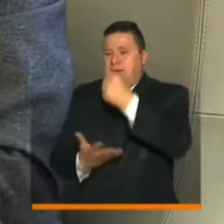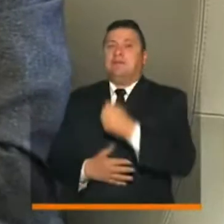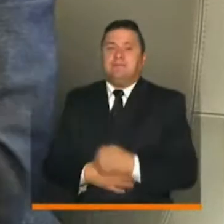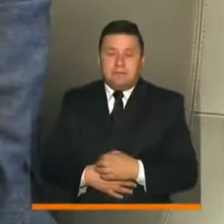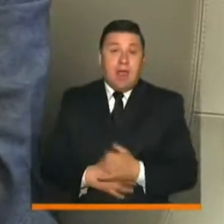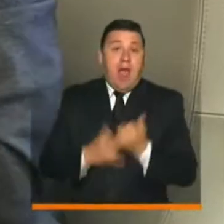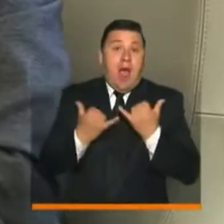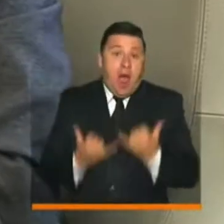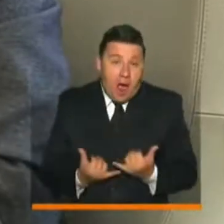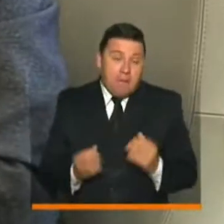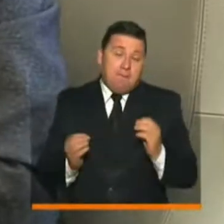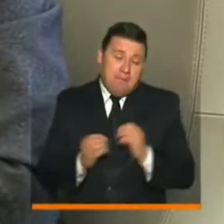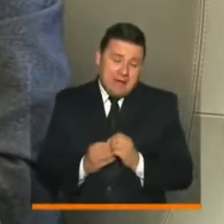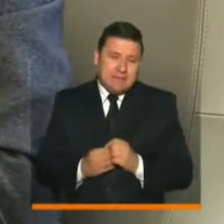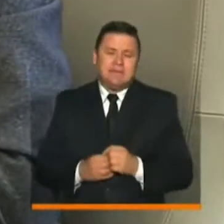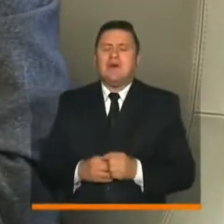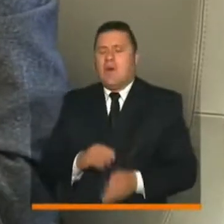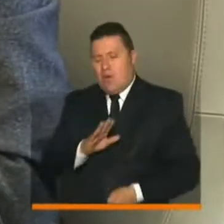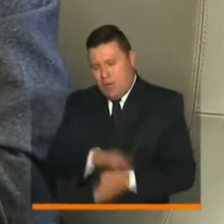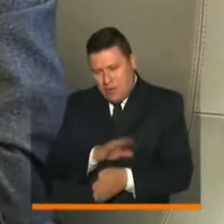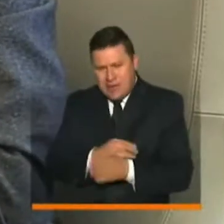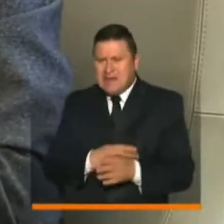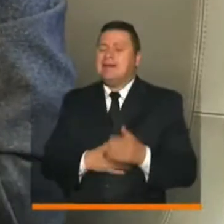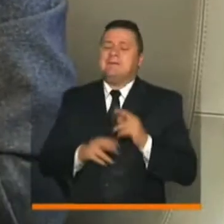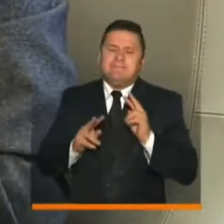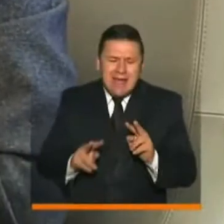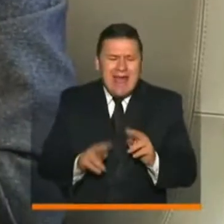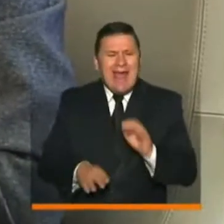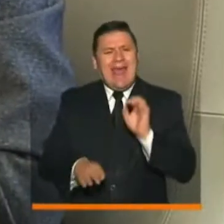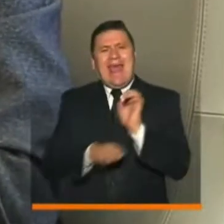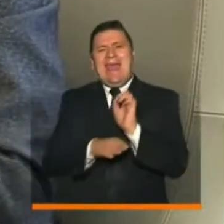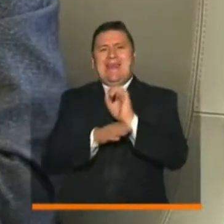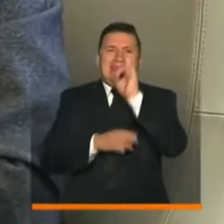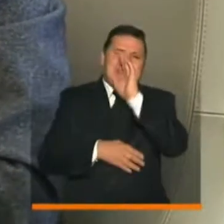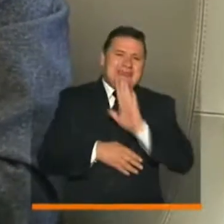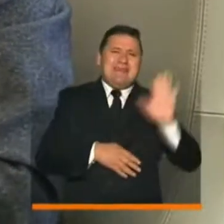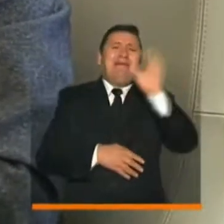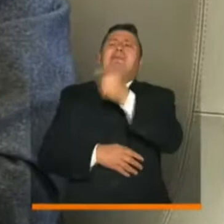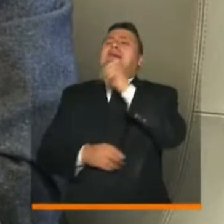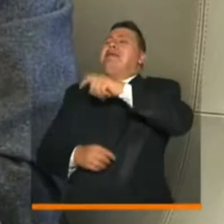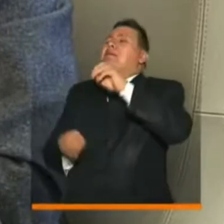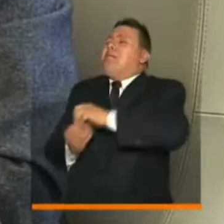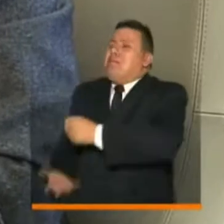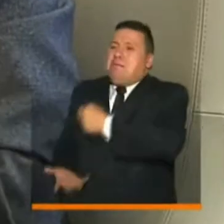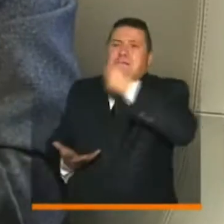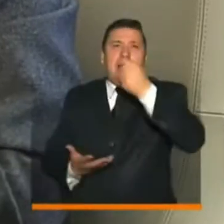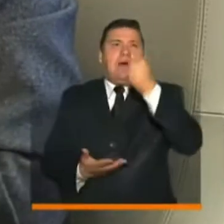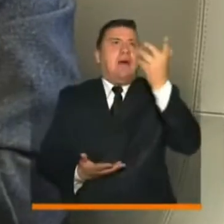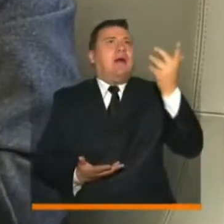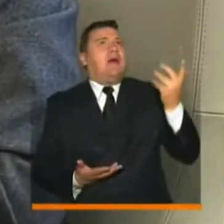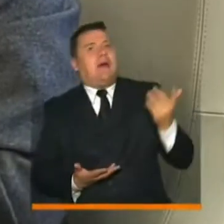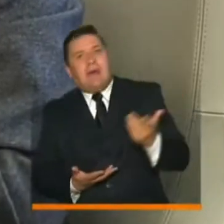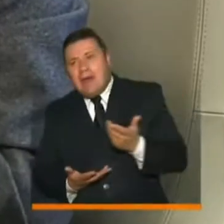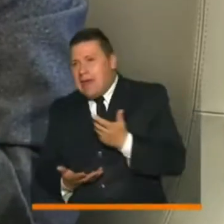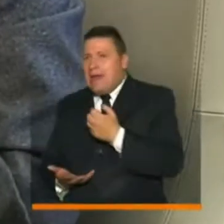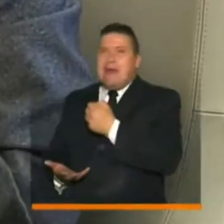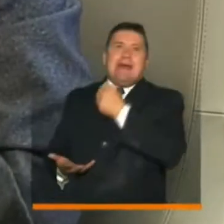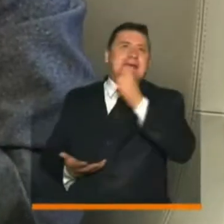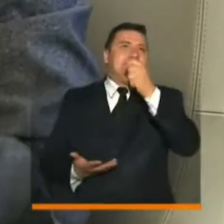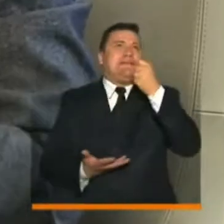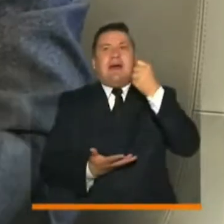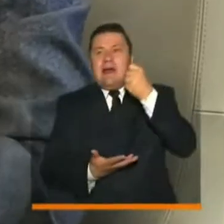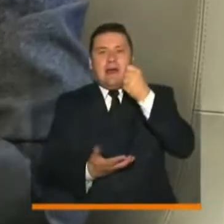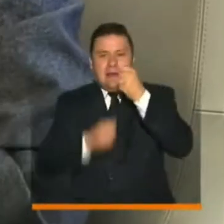vimos otras condiciones y vimos la necesidad de las entidades territoriales de acceder a más recursos. Y para que las entidades territoriales accedan a más